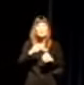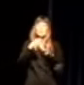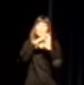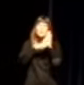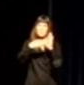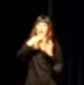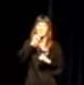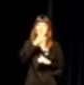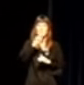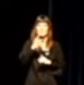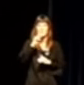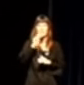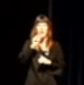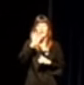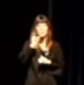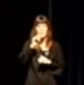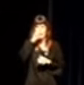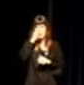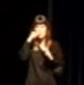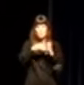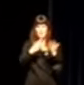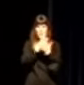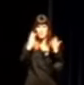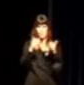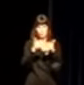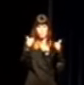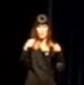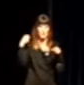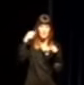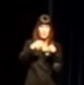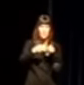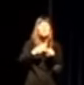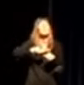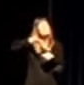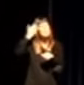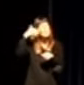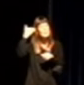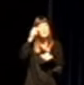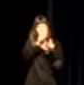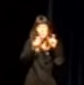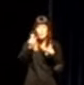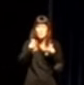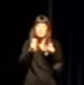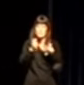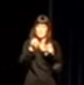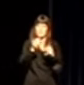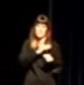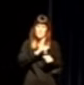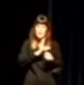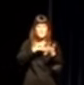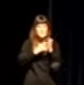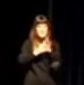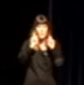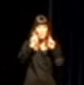2017 urtean hasi bazan ere, aurretik jente asko aritu dela lanean gure hezkuntza sisteman, erreferentziazko pertsonak